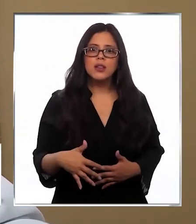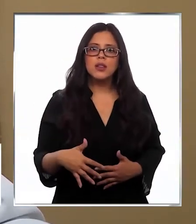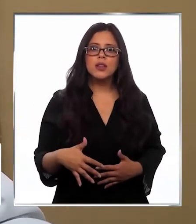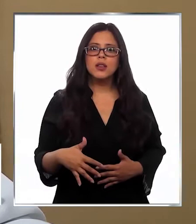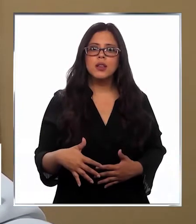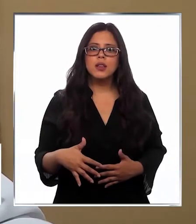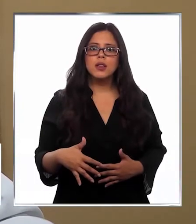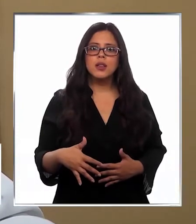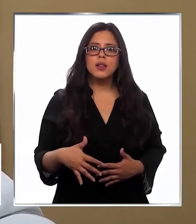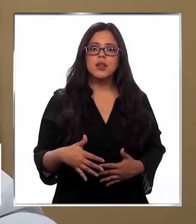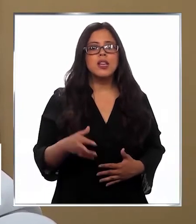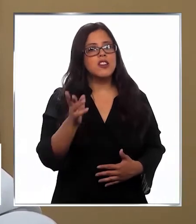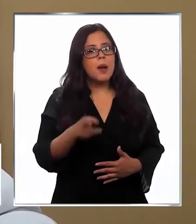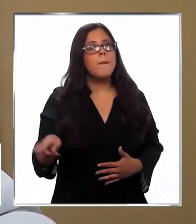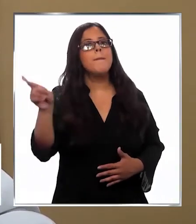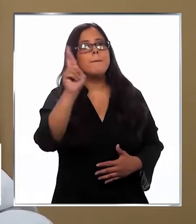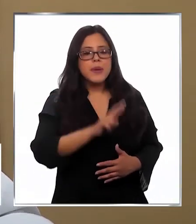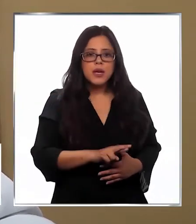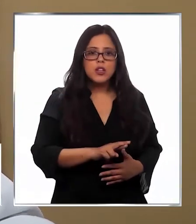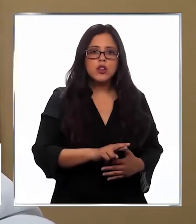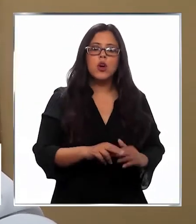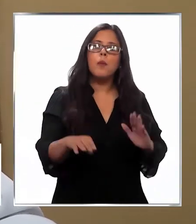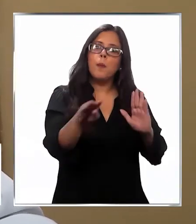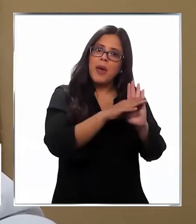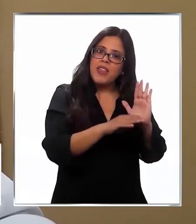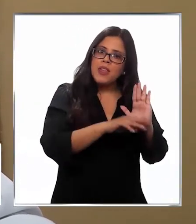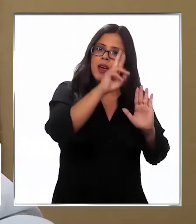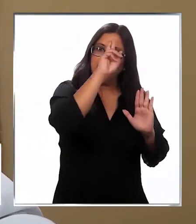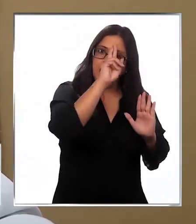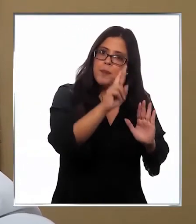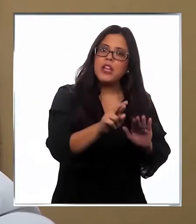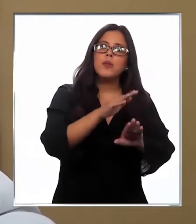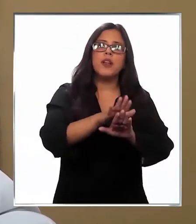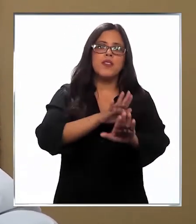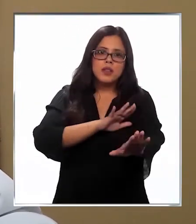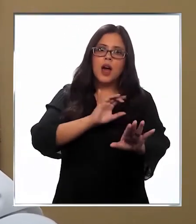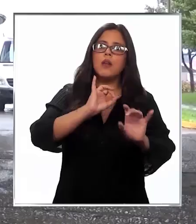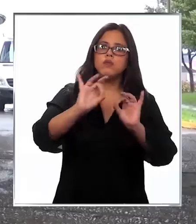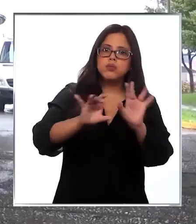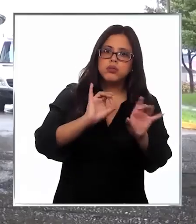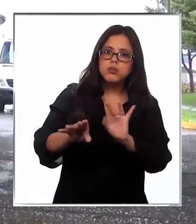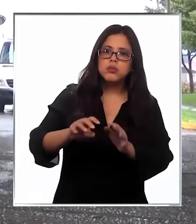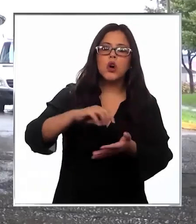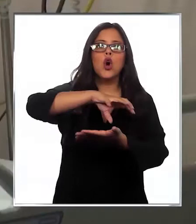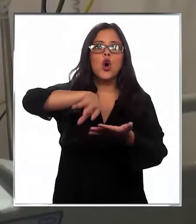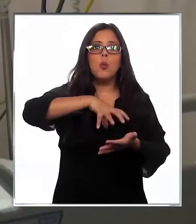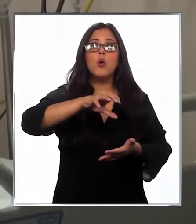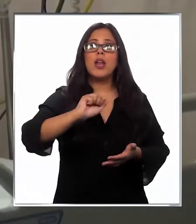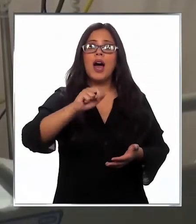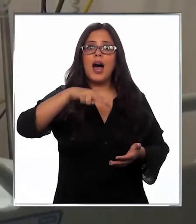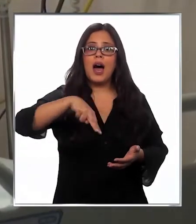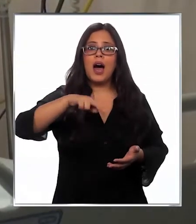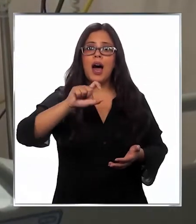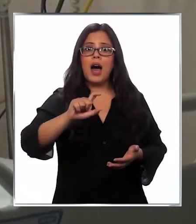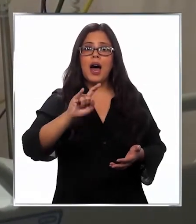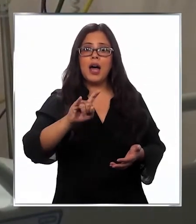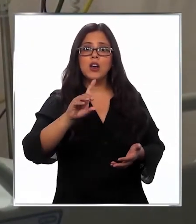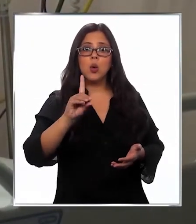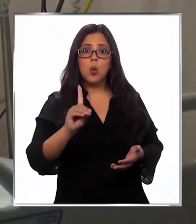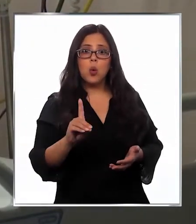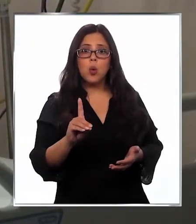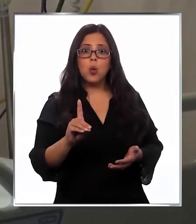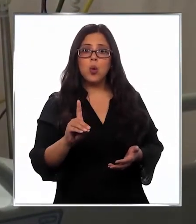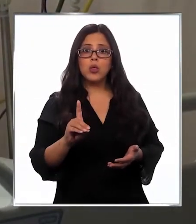mantener, reitero una vez más, las medidas para evitar esta transmisión viral. La comuna de Ancud entera a la